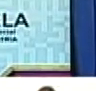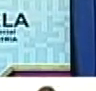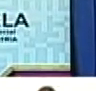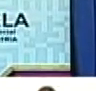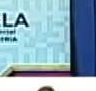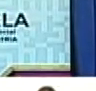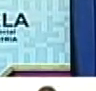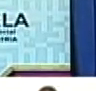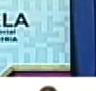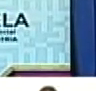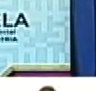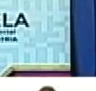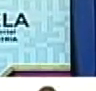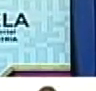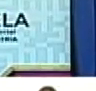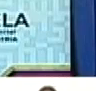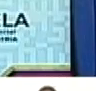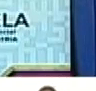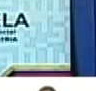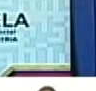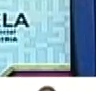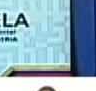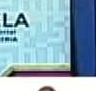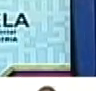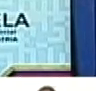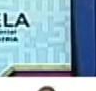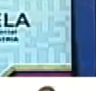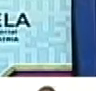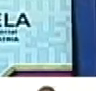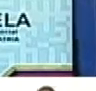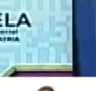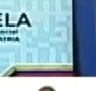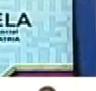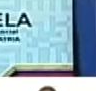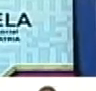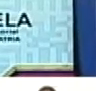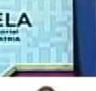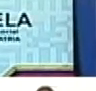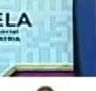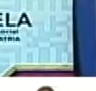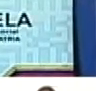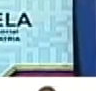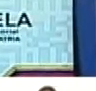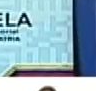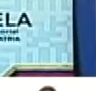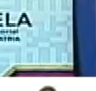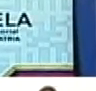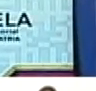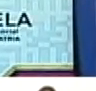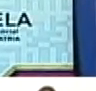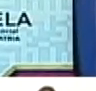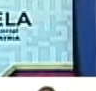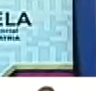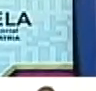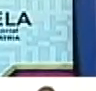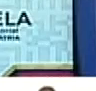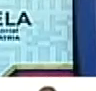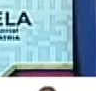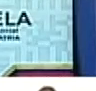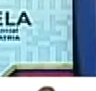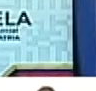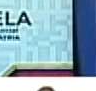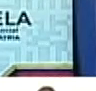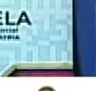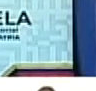sonrisas. Y tenía tiempo que no veía a esta querida compañera y amiga, esta gran cantante,